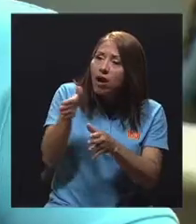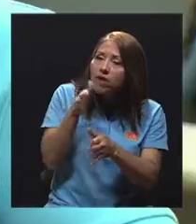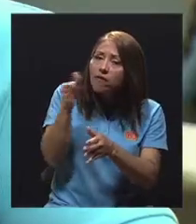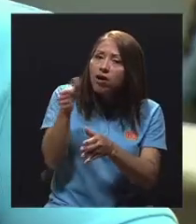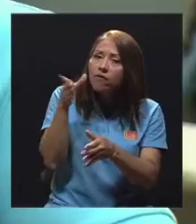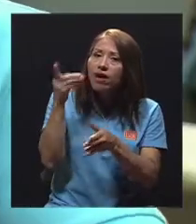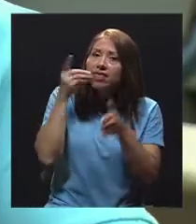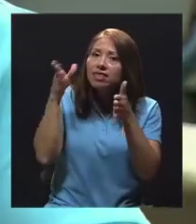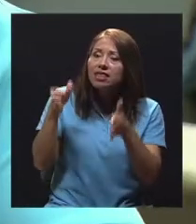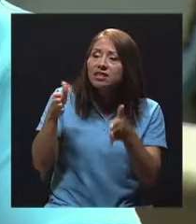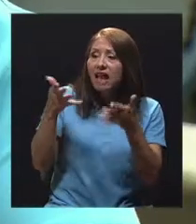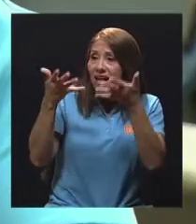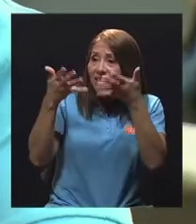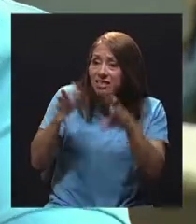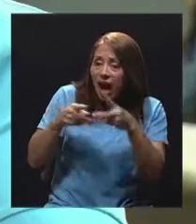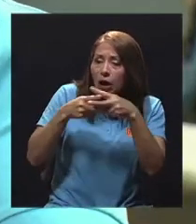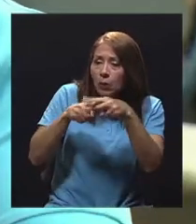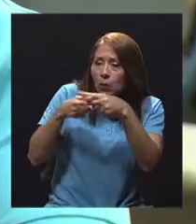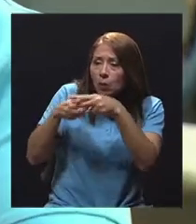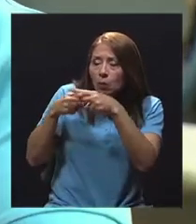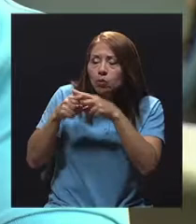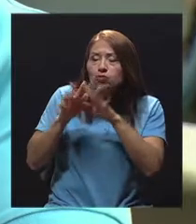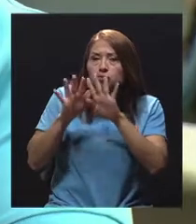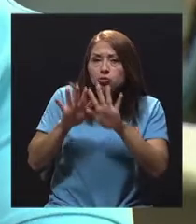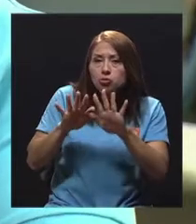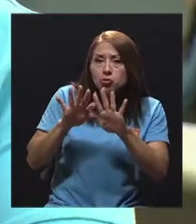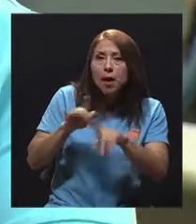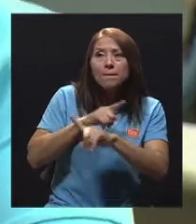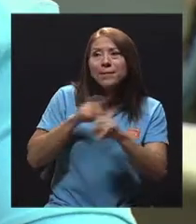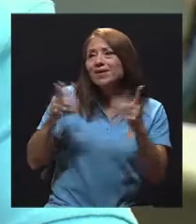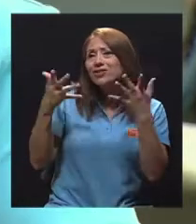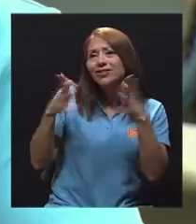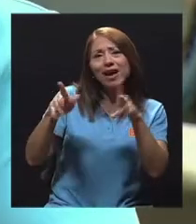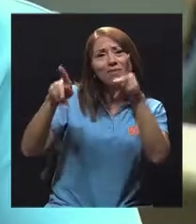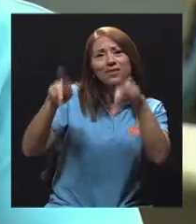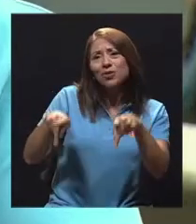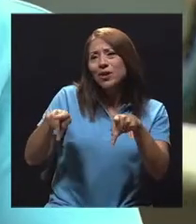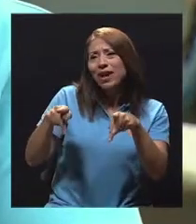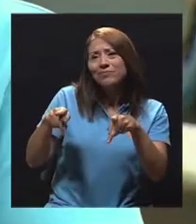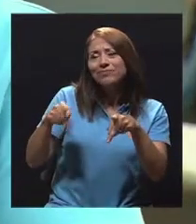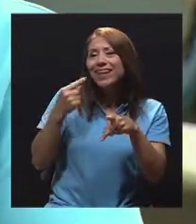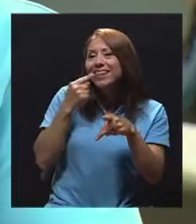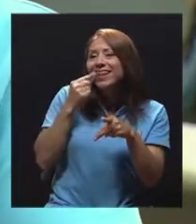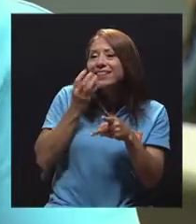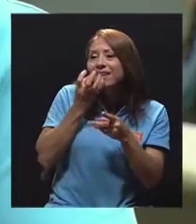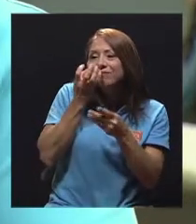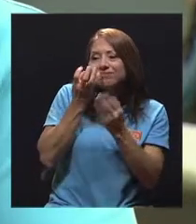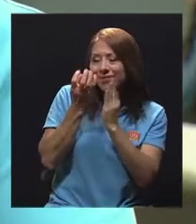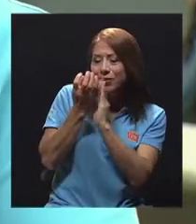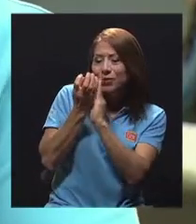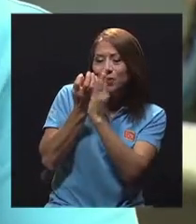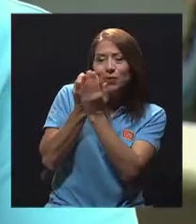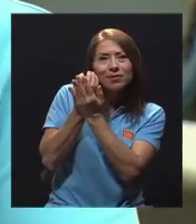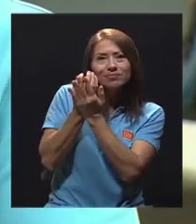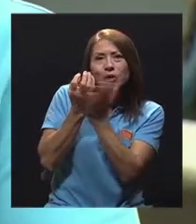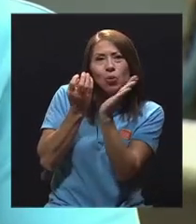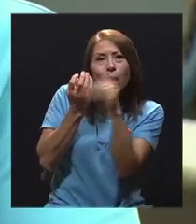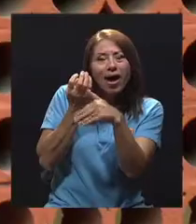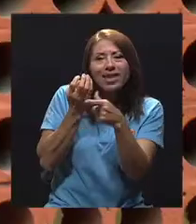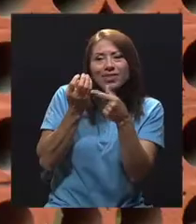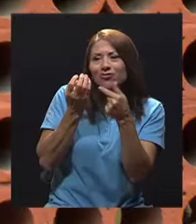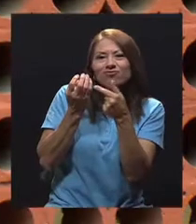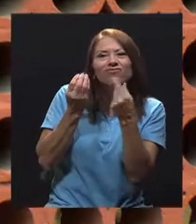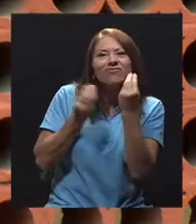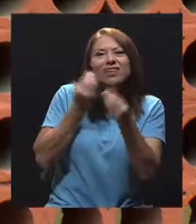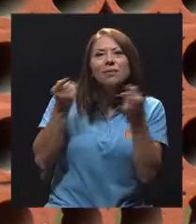uh-huh. pero que la partecita blanca uh-huh. que usted dice ya la perdieron. Ajá. Entonces, a esas personas, ¿cómo se les hace?